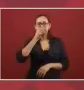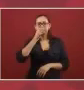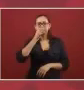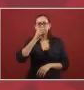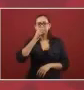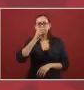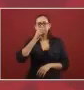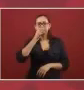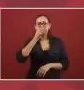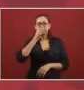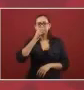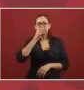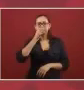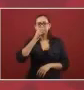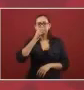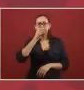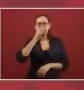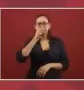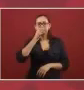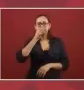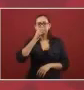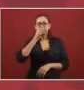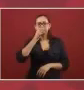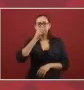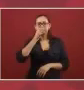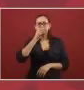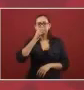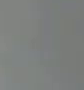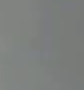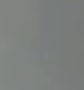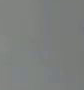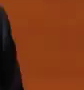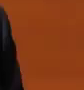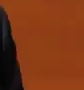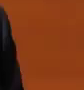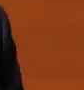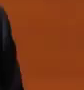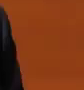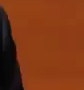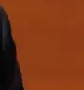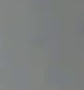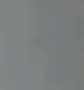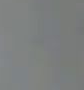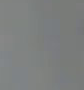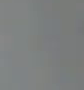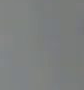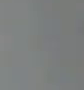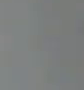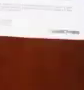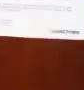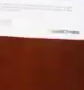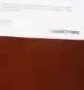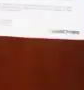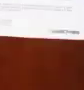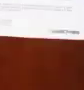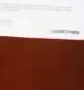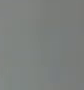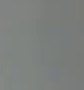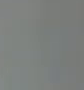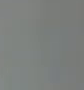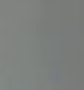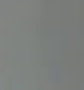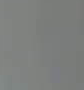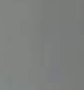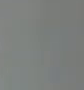es de asignarle un calificativo a cada quien sea ricardo monreal o martí batres